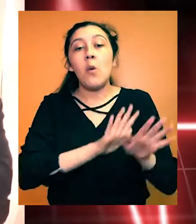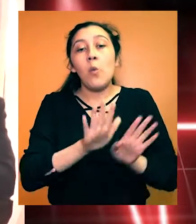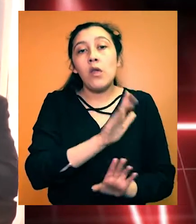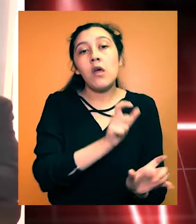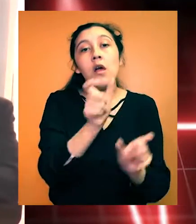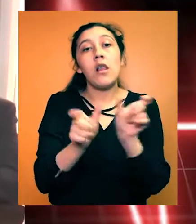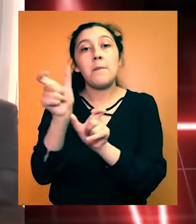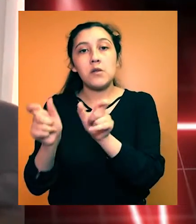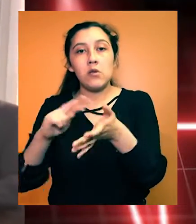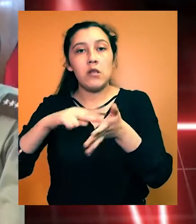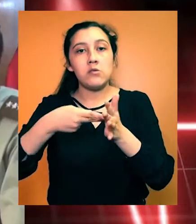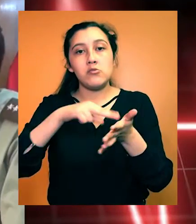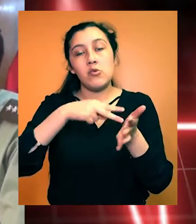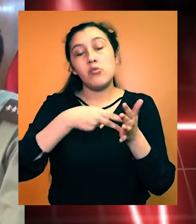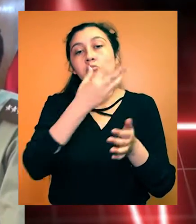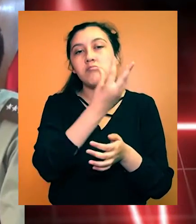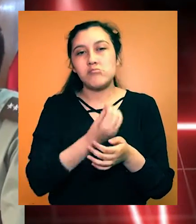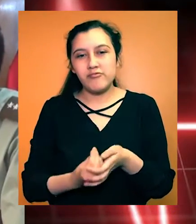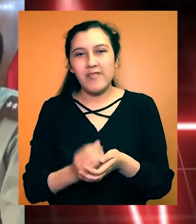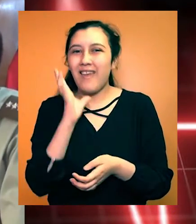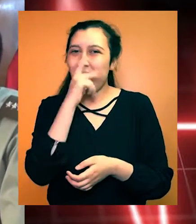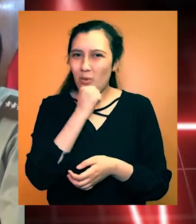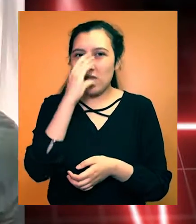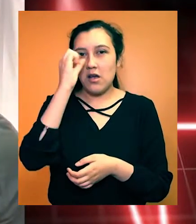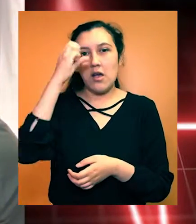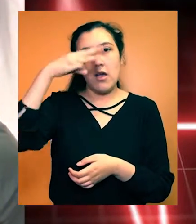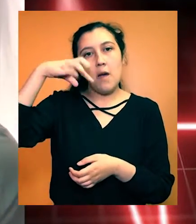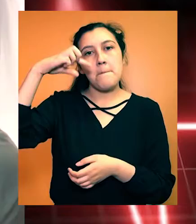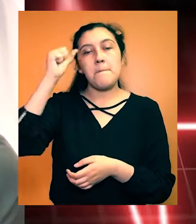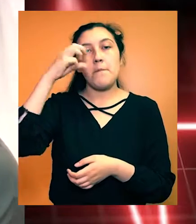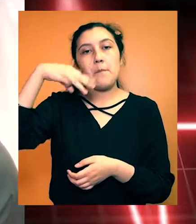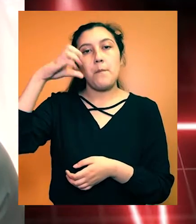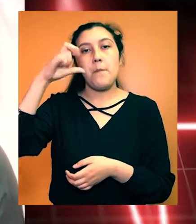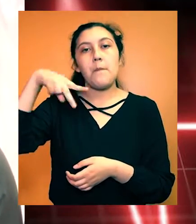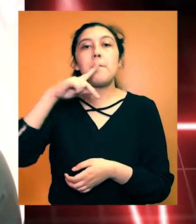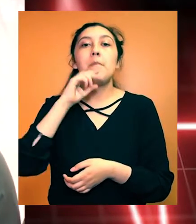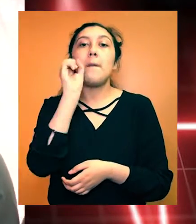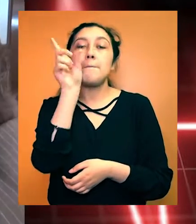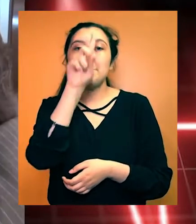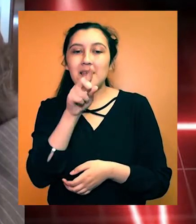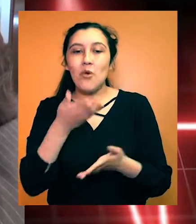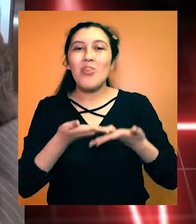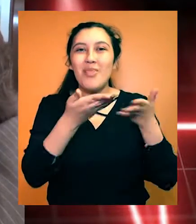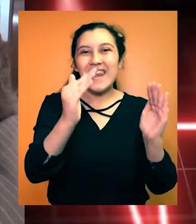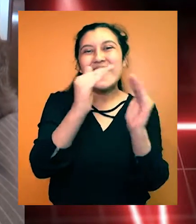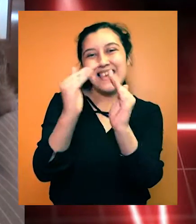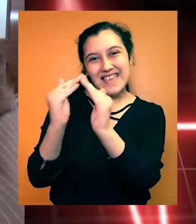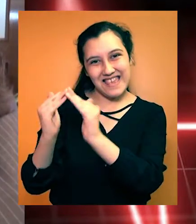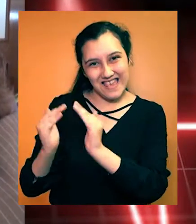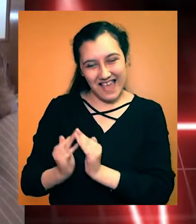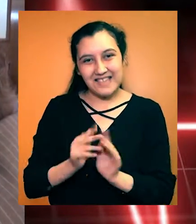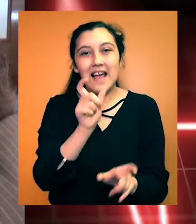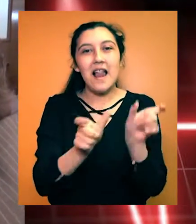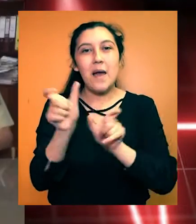campamentos, la verdadera solución parece ser la erradicación de estos, entregando viviendas a las personas, recurso que comentó